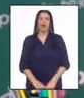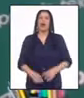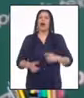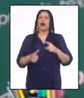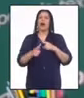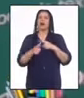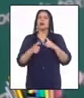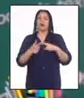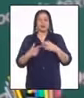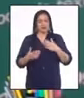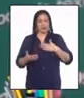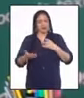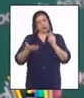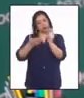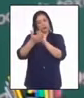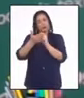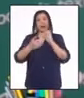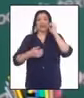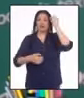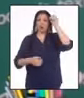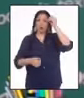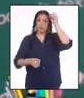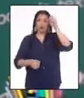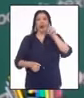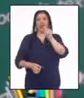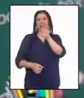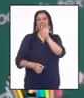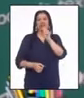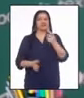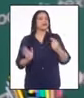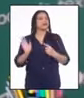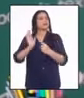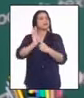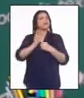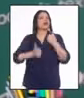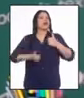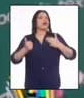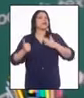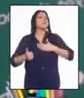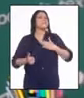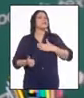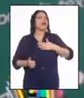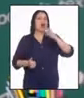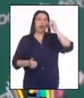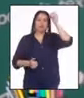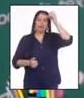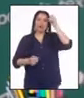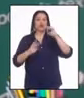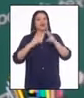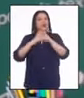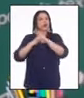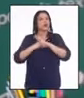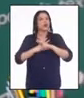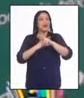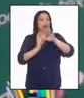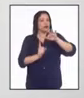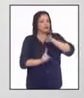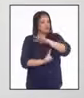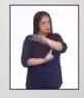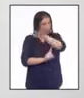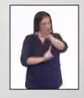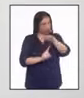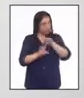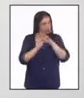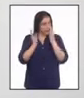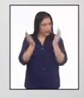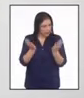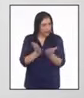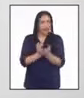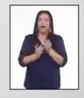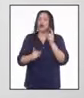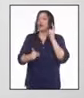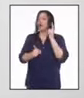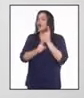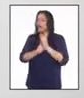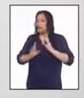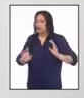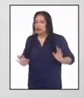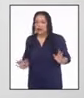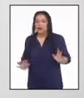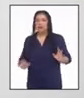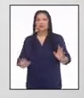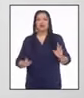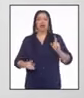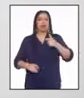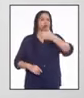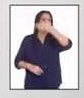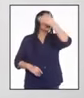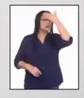Entonces, en nuestro artículo de opinión, la tesis mostrará nuestra postura sobre el cuidado del medio ambiente. Así es, Junior.